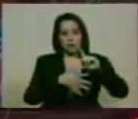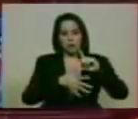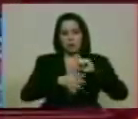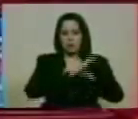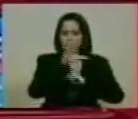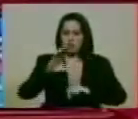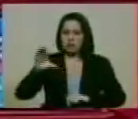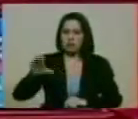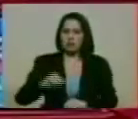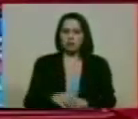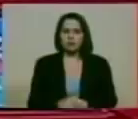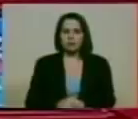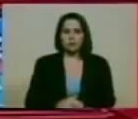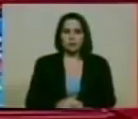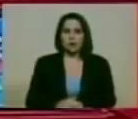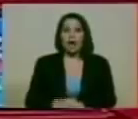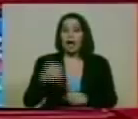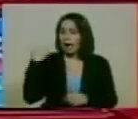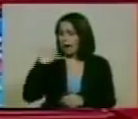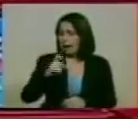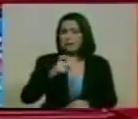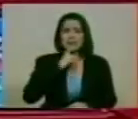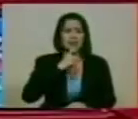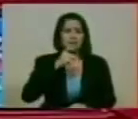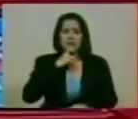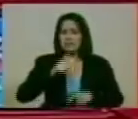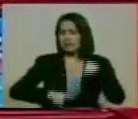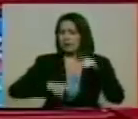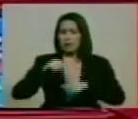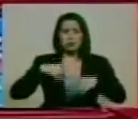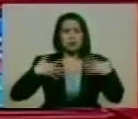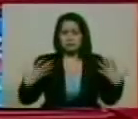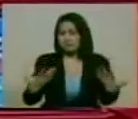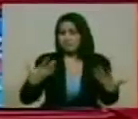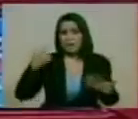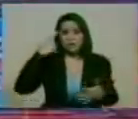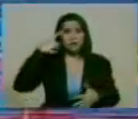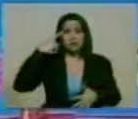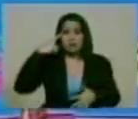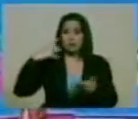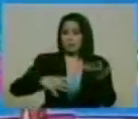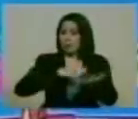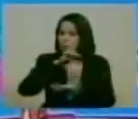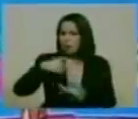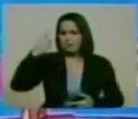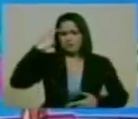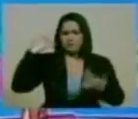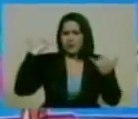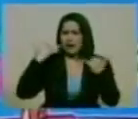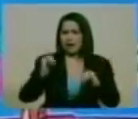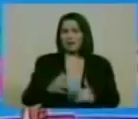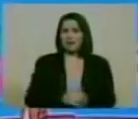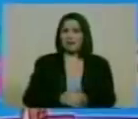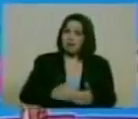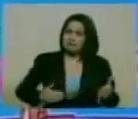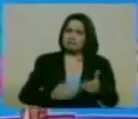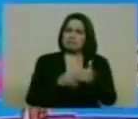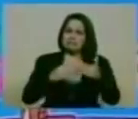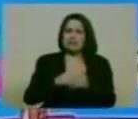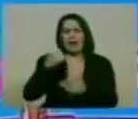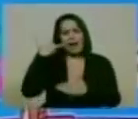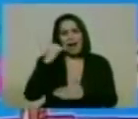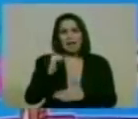Caribe. Dificultades hay, problemas y obstáculos hay, y siempre